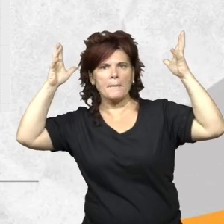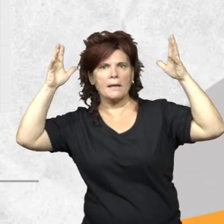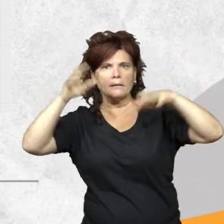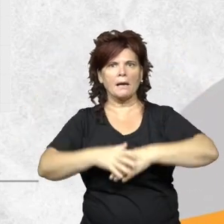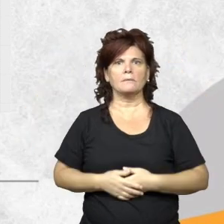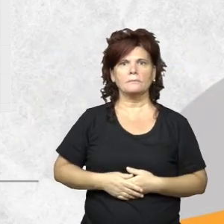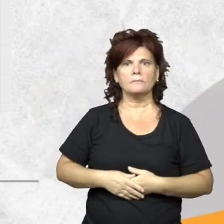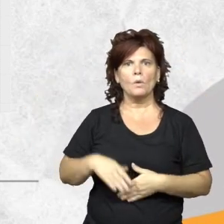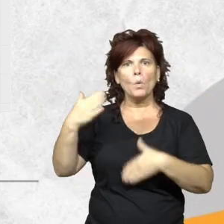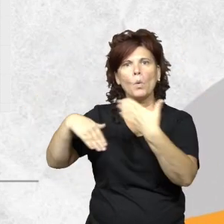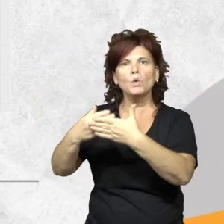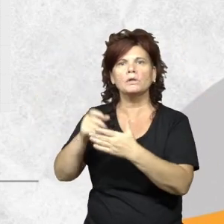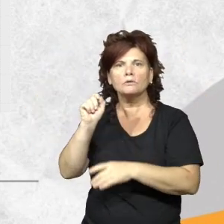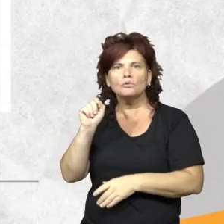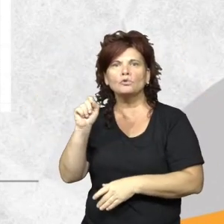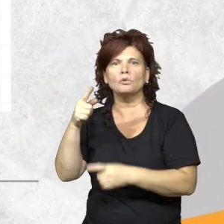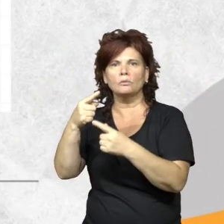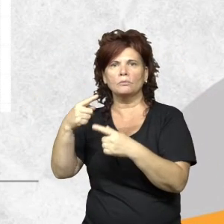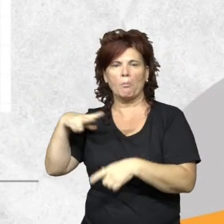propiedad para generar daños.